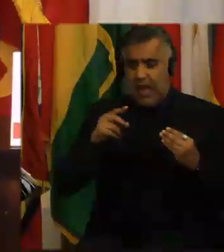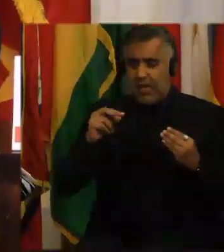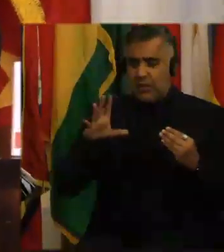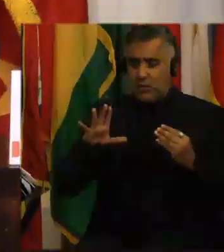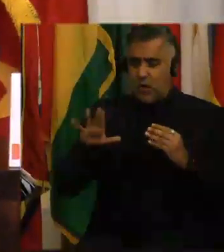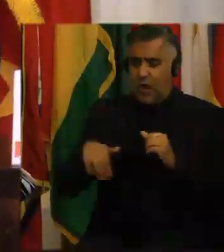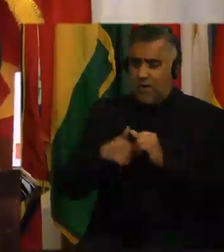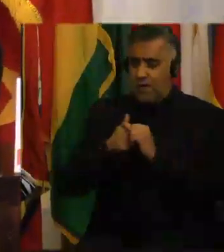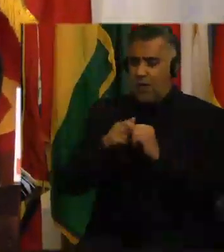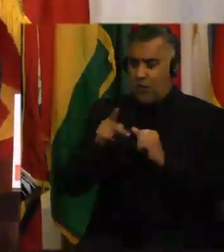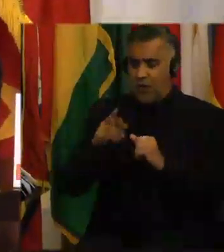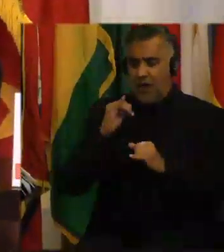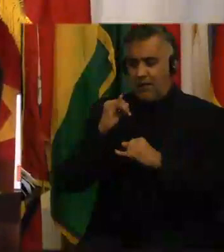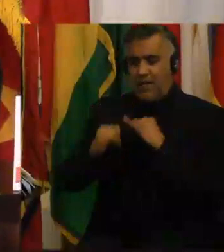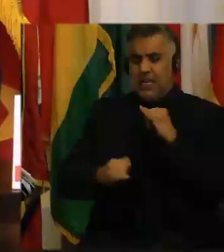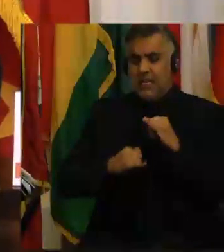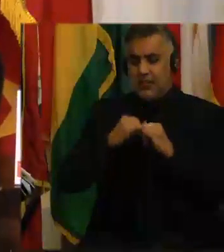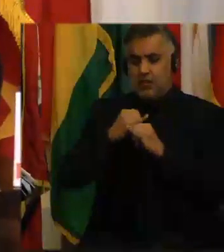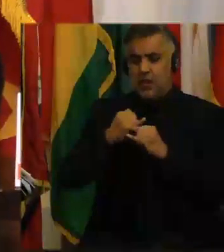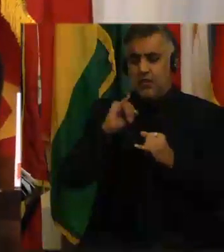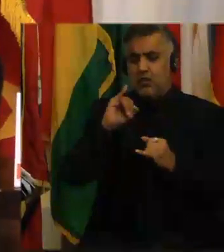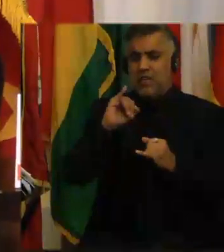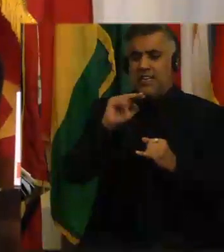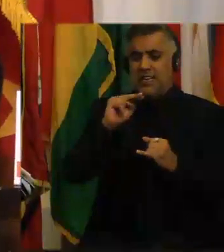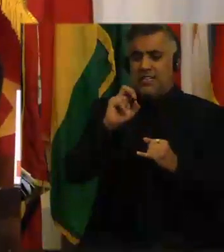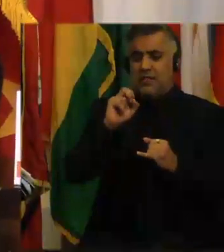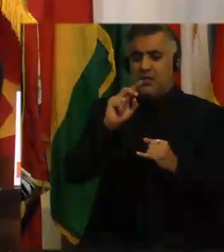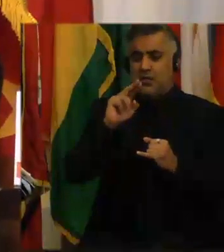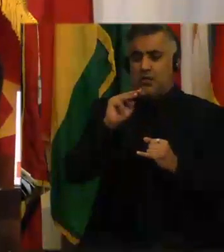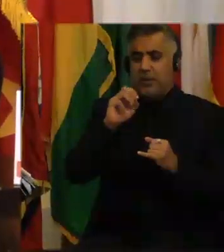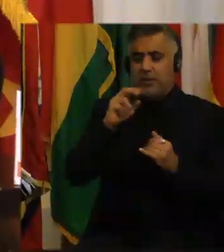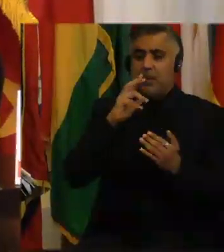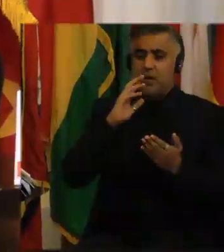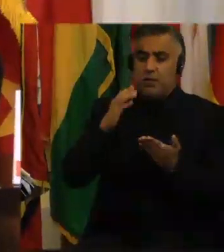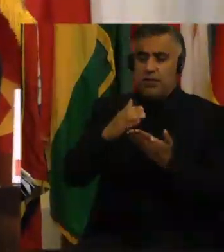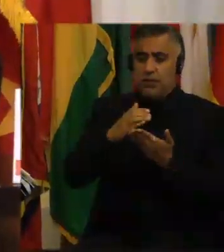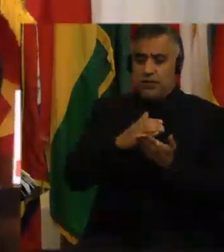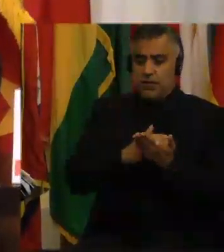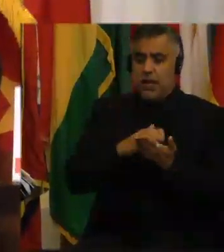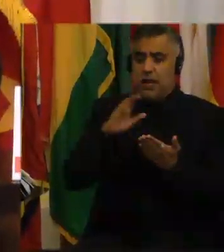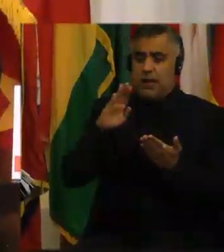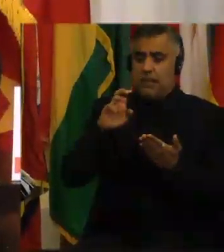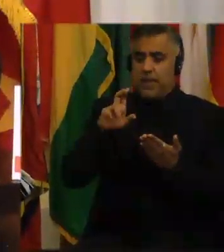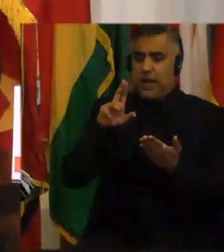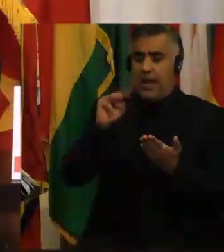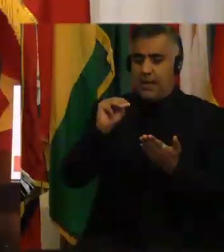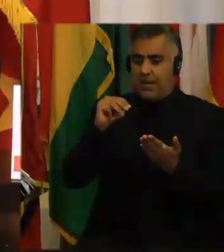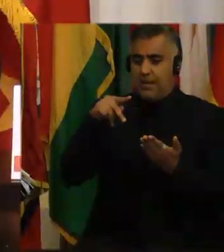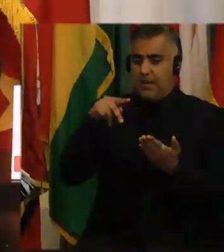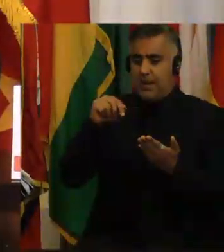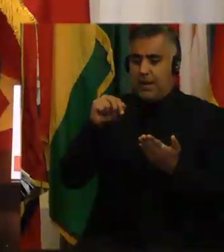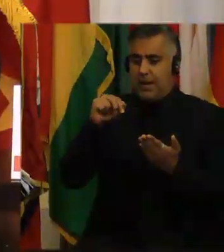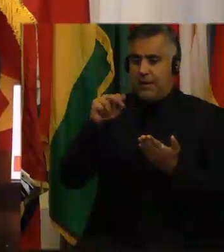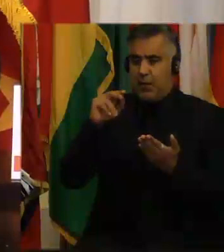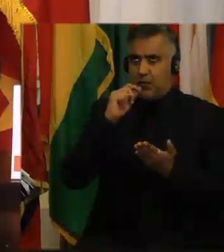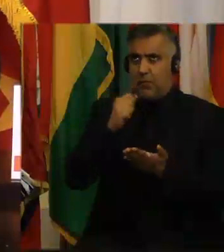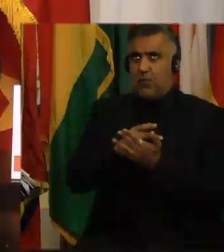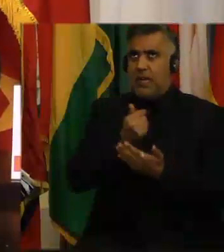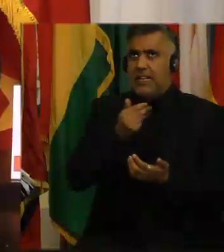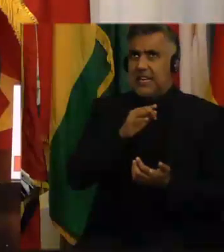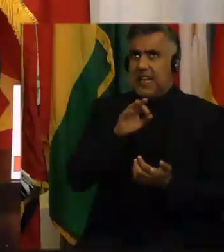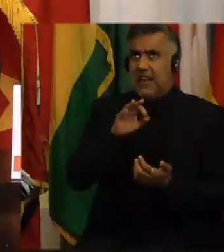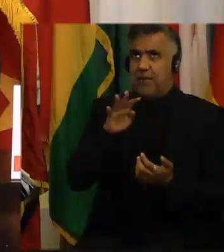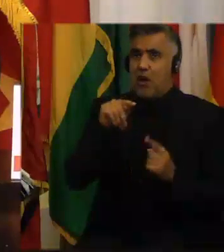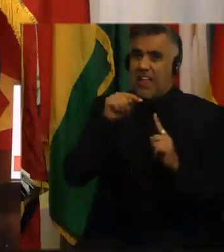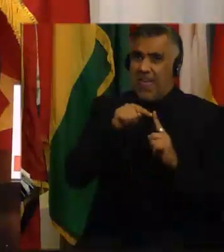instrumento internacional. La Convención de Belém do Pará, aprobada en 1994, es pionera en el mundo, porque